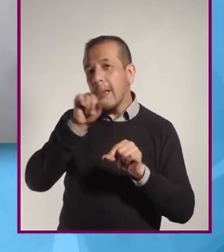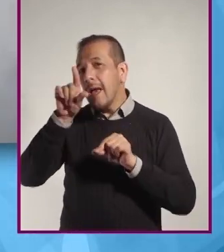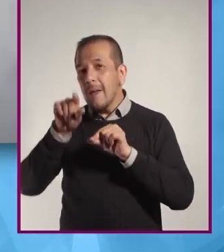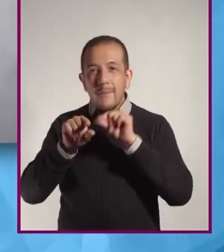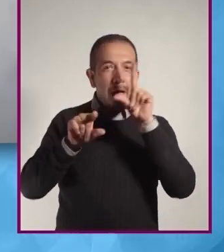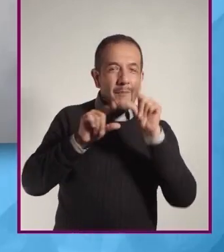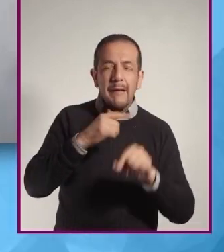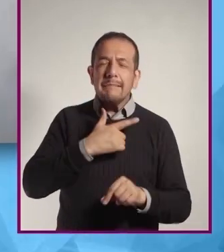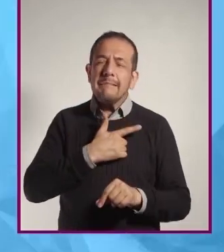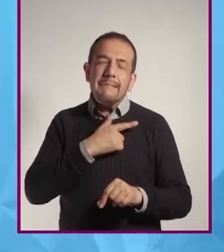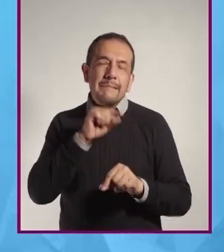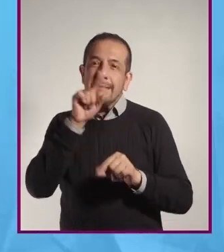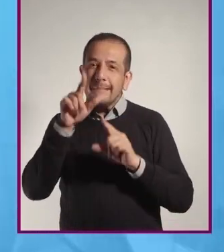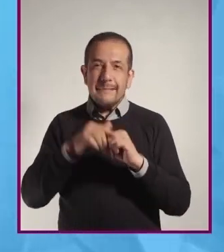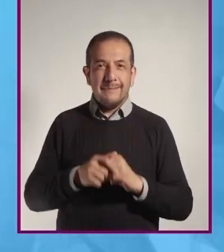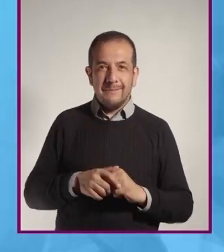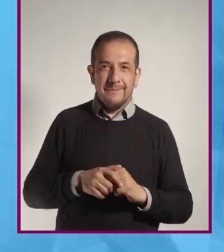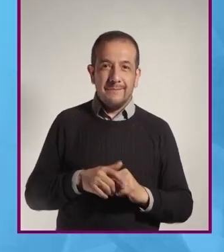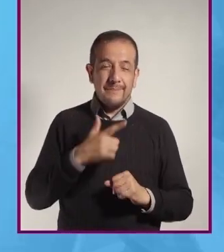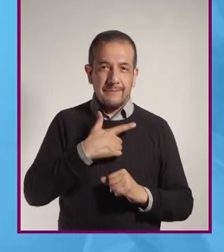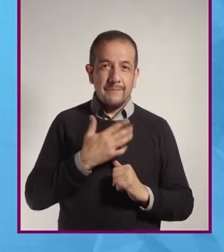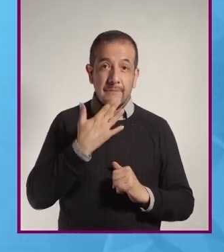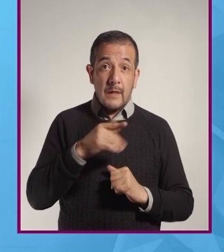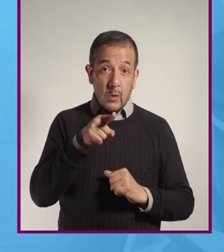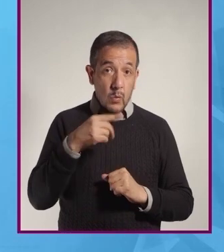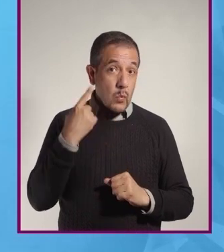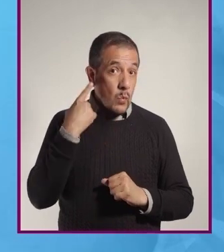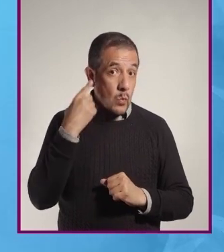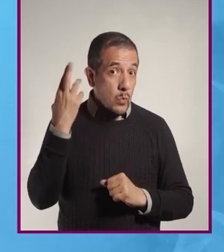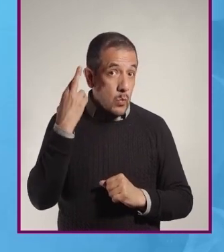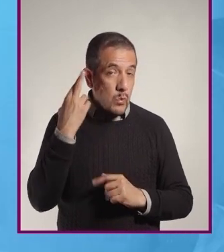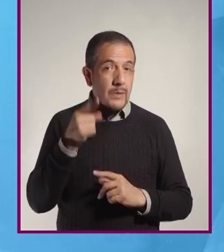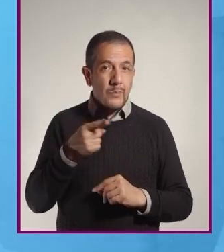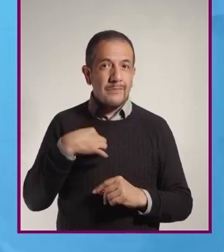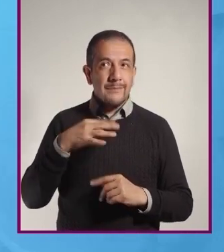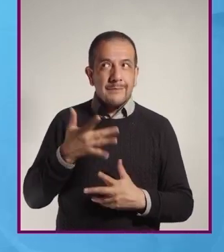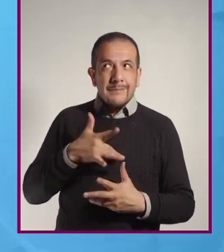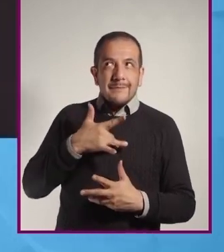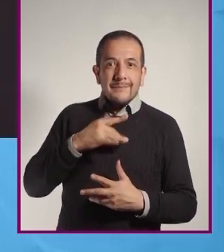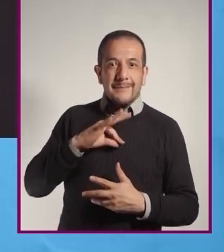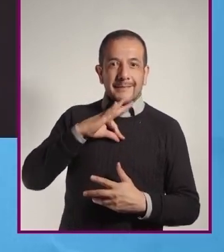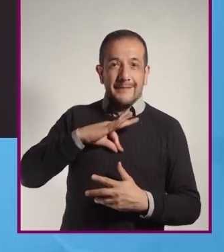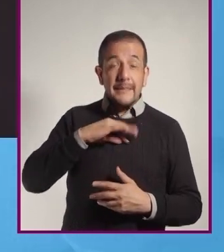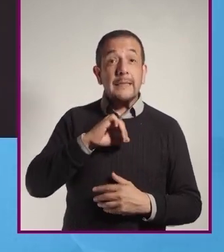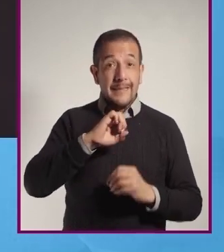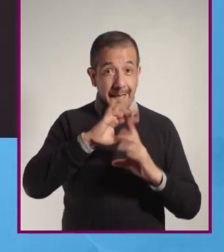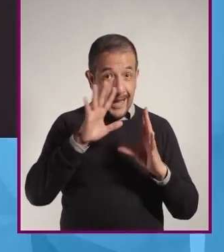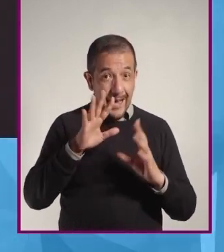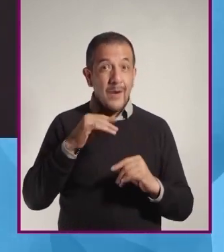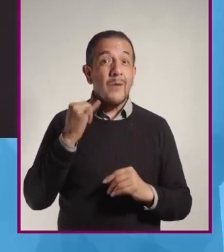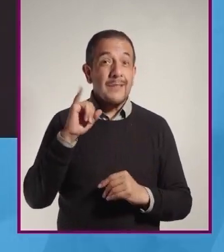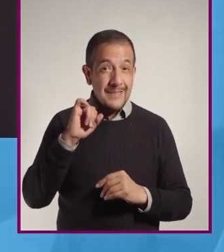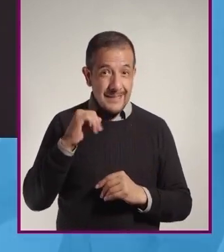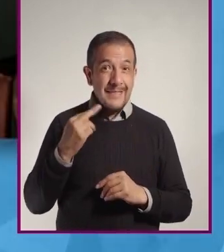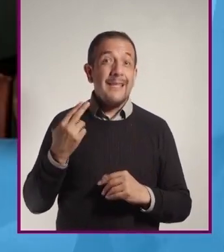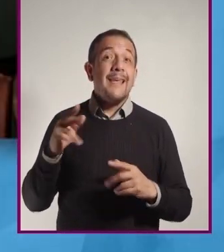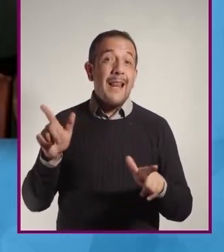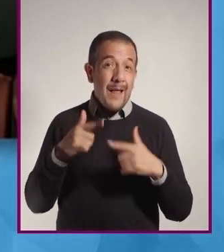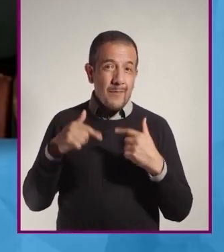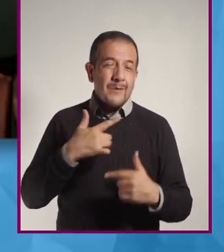gusta mucho cómo cantan. ¿Hay algún sonido en particular que te haga feliz? Claro, la música que me agrada.